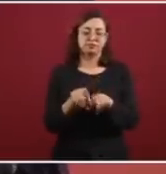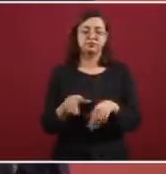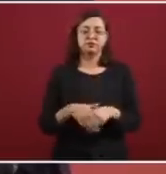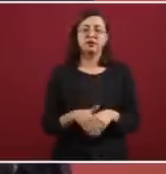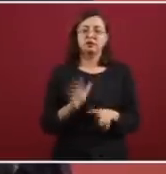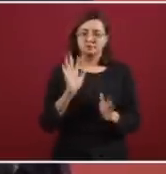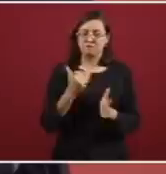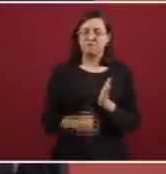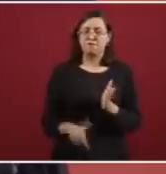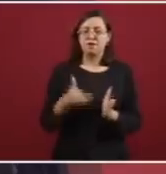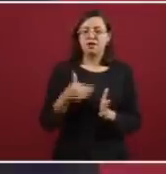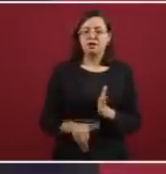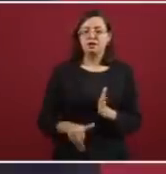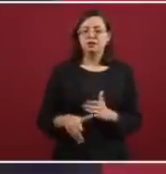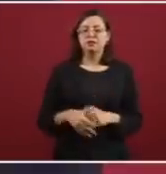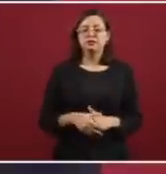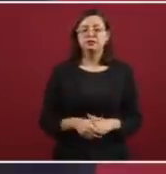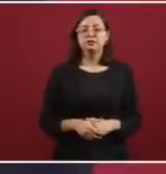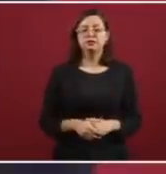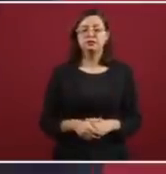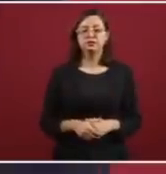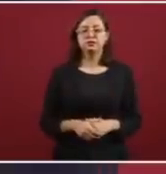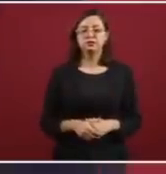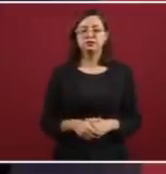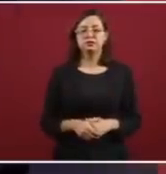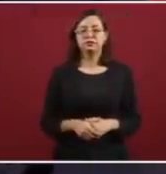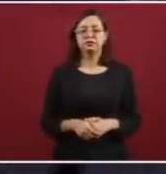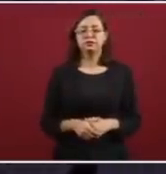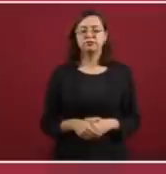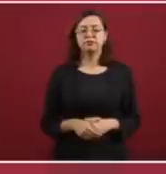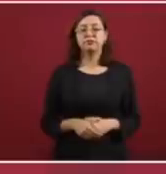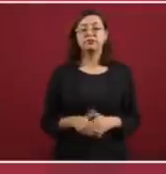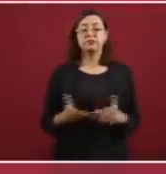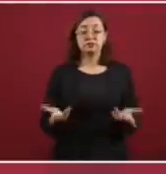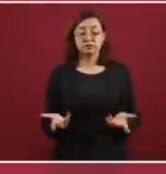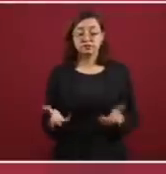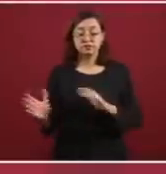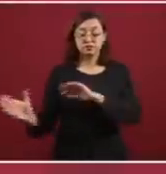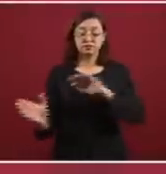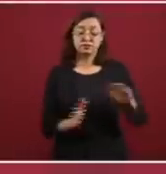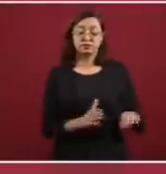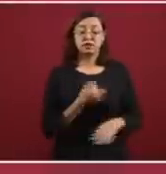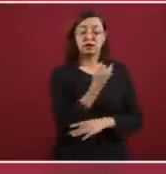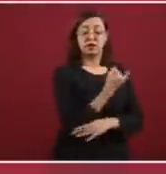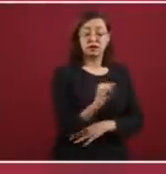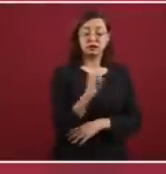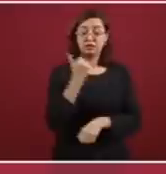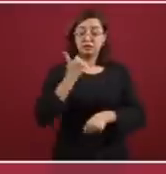queda pendiente. En el caso de preescolar, primaria y secundaria,